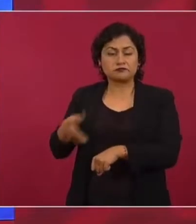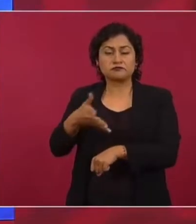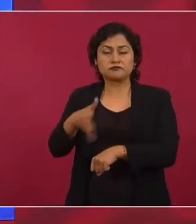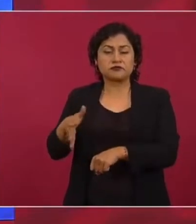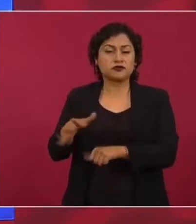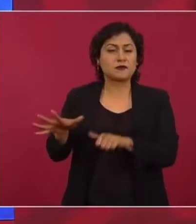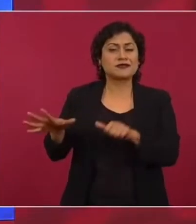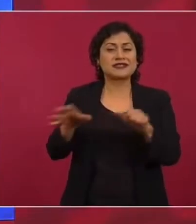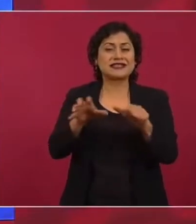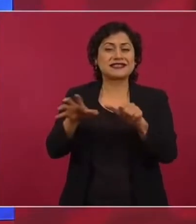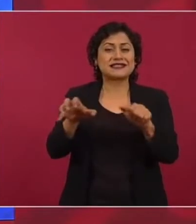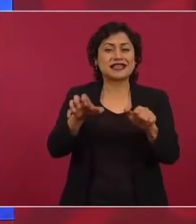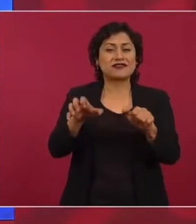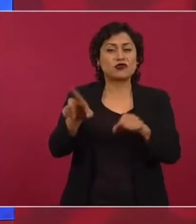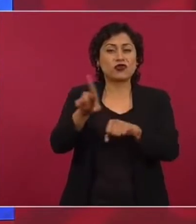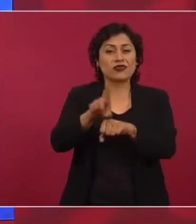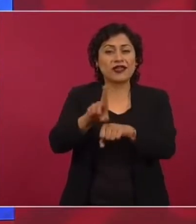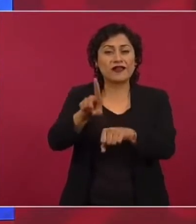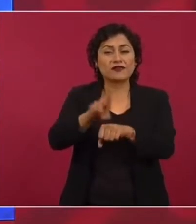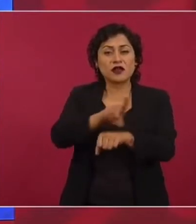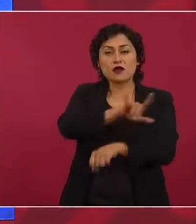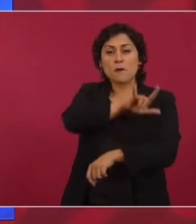600 vuelos diarios.